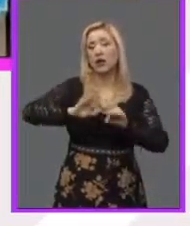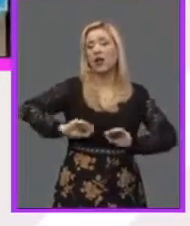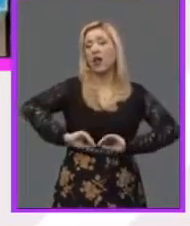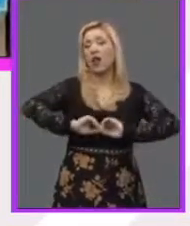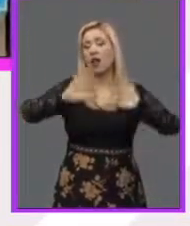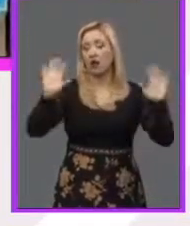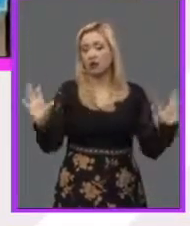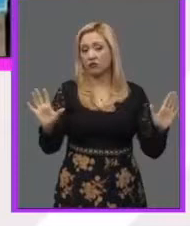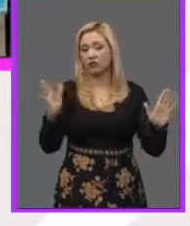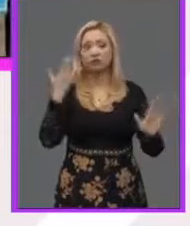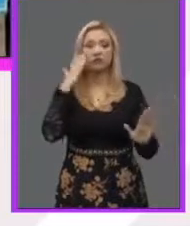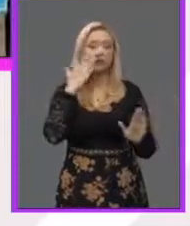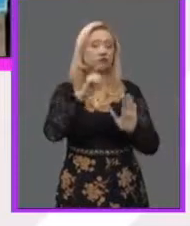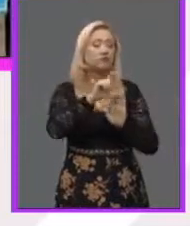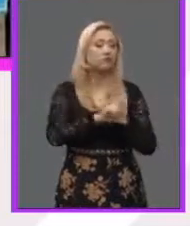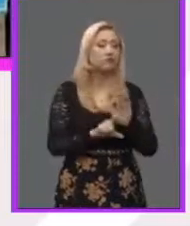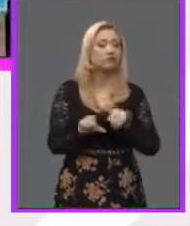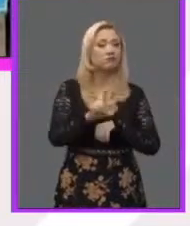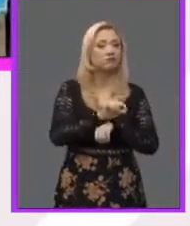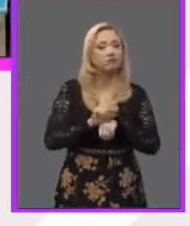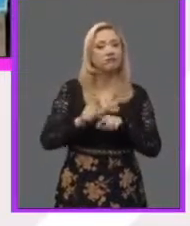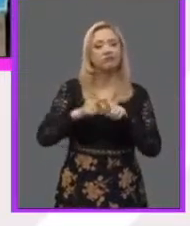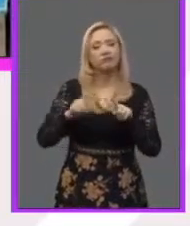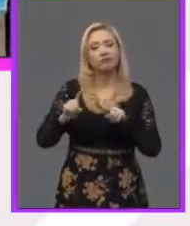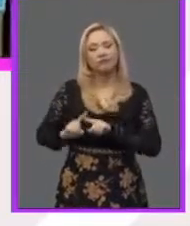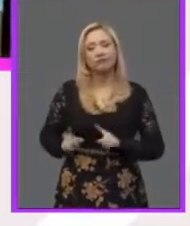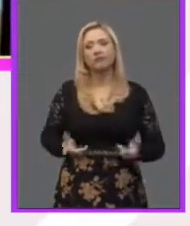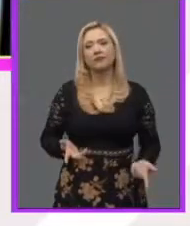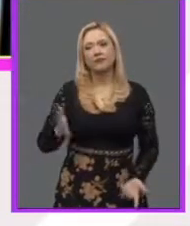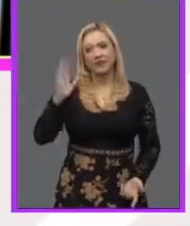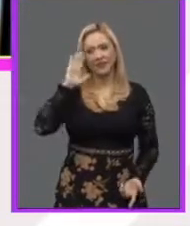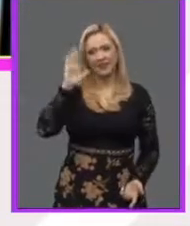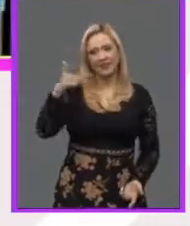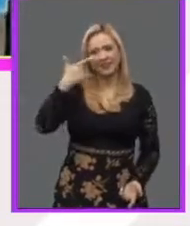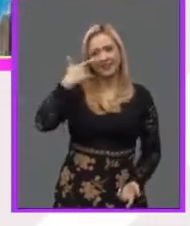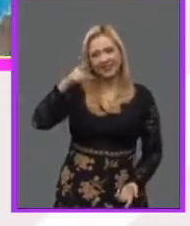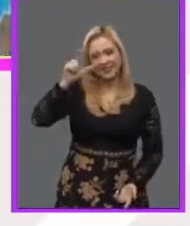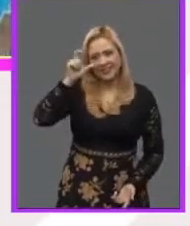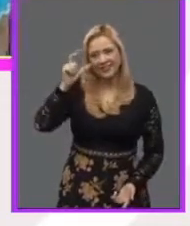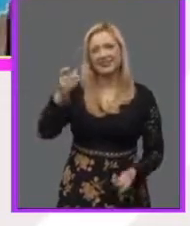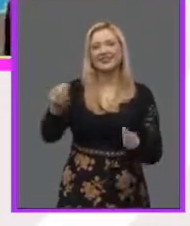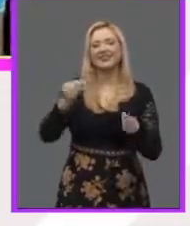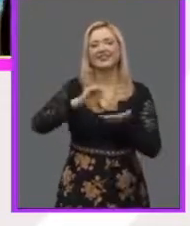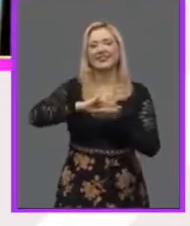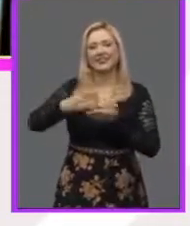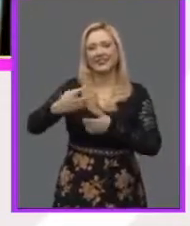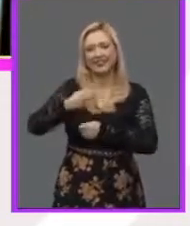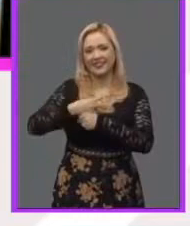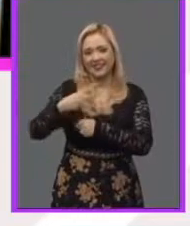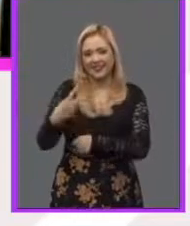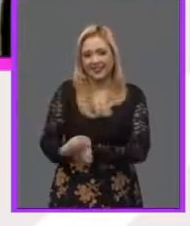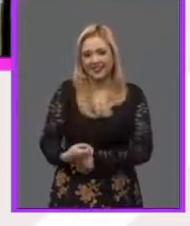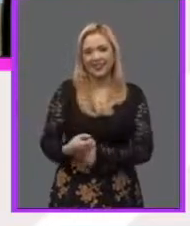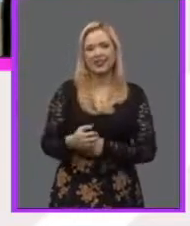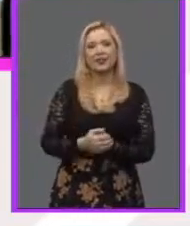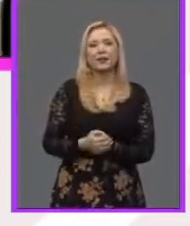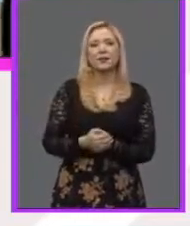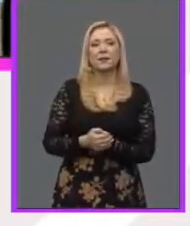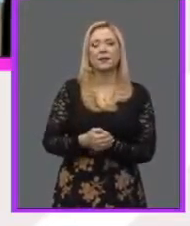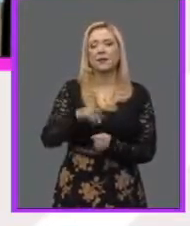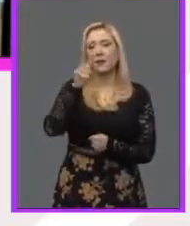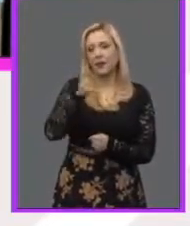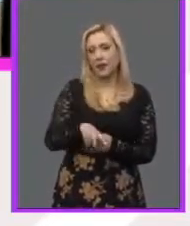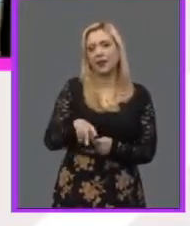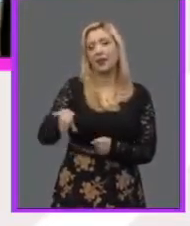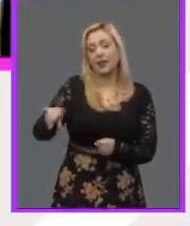manera clarísima en redes sociales? Hola Geraldina, pues antes que nada muchas gracias por la invitación y también